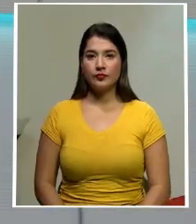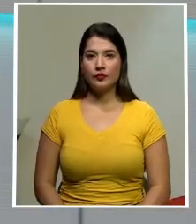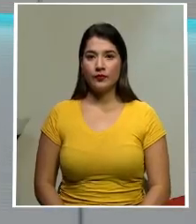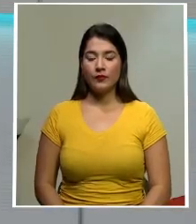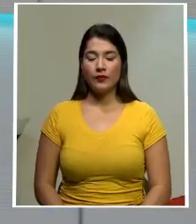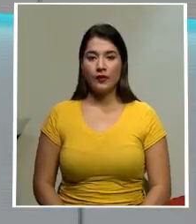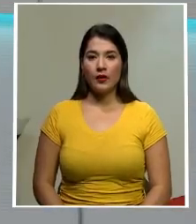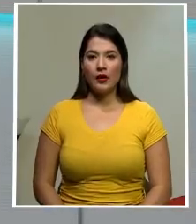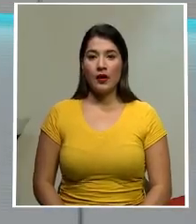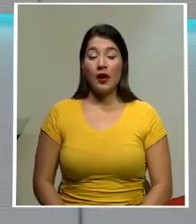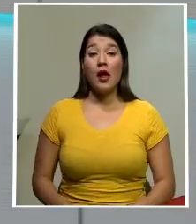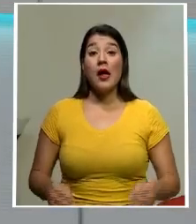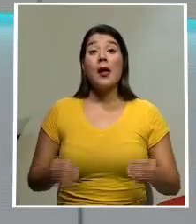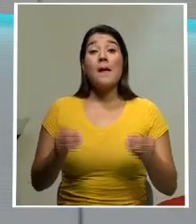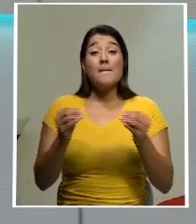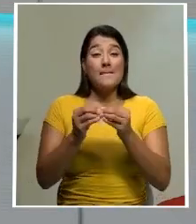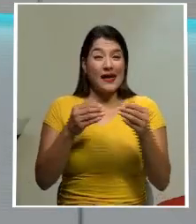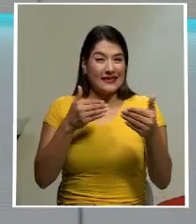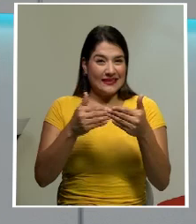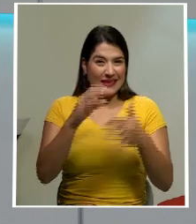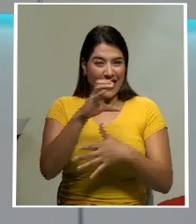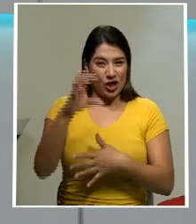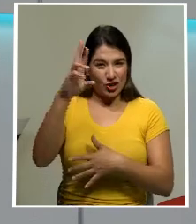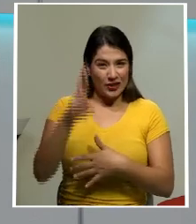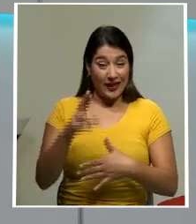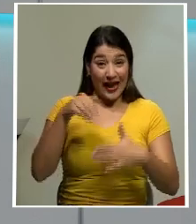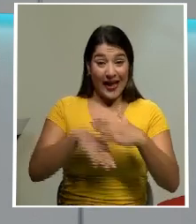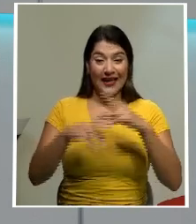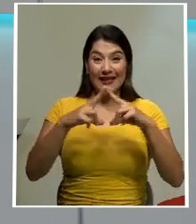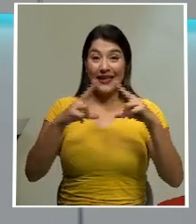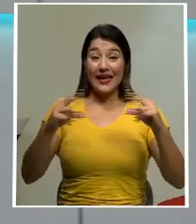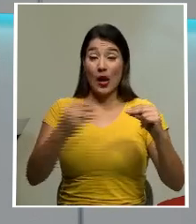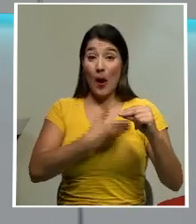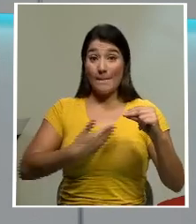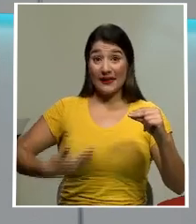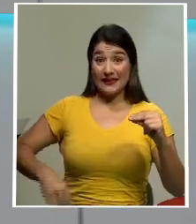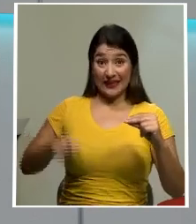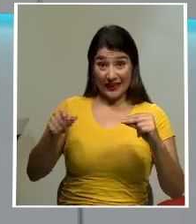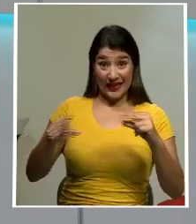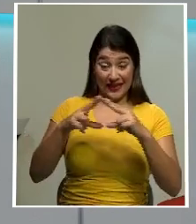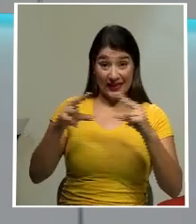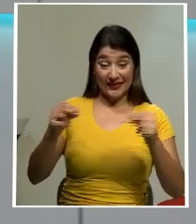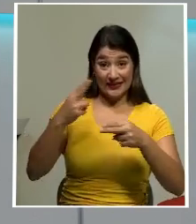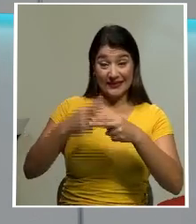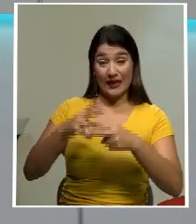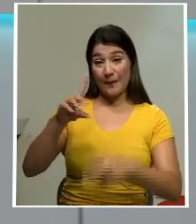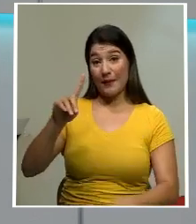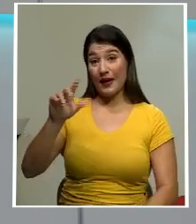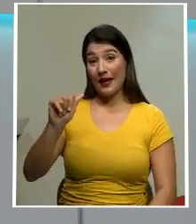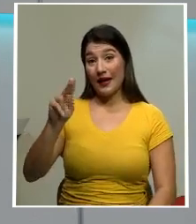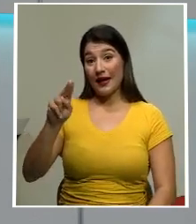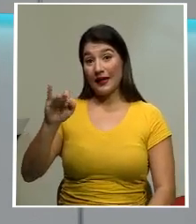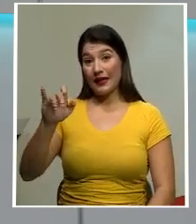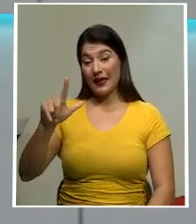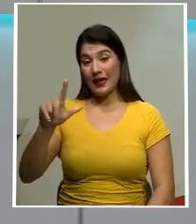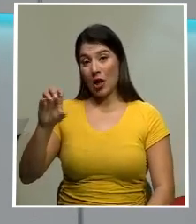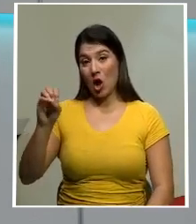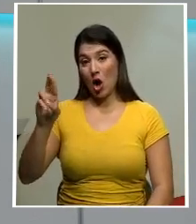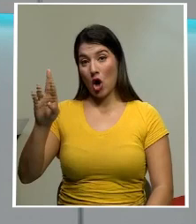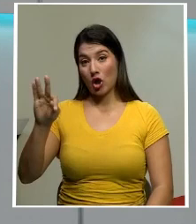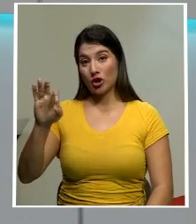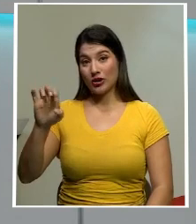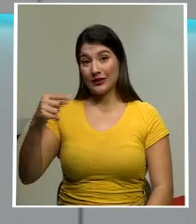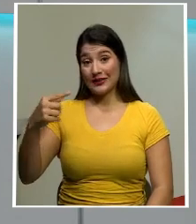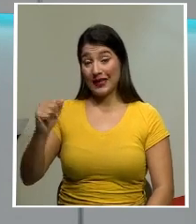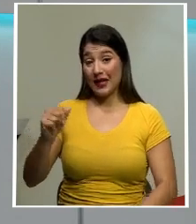Y más cerca de Costa Rica, específicamente en Nicaragua, el presidente de este país, Daniel Ortega, acusó al embajador de Estados Unidos, Kevin